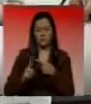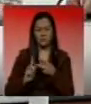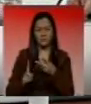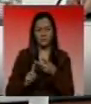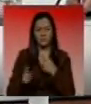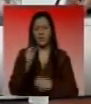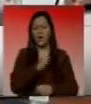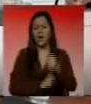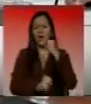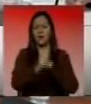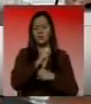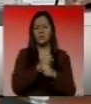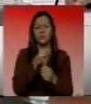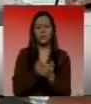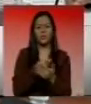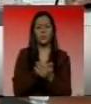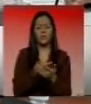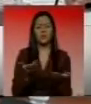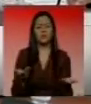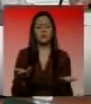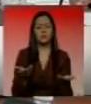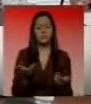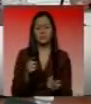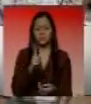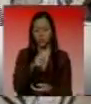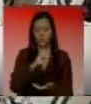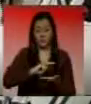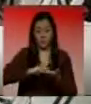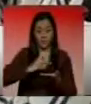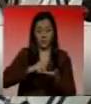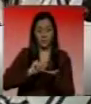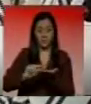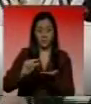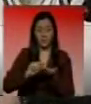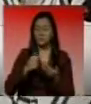antes no termine